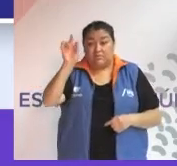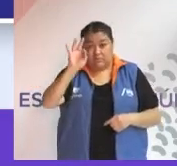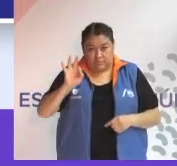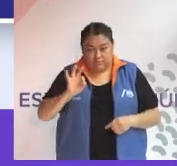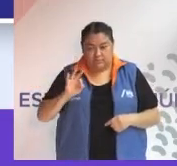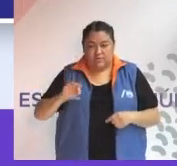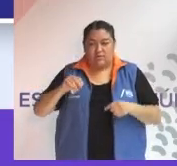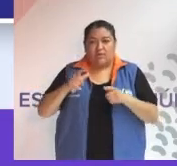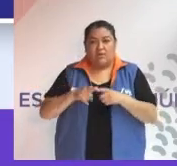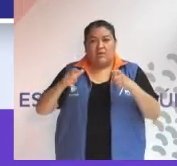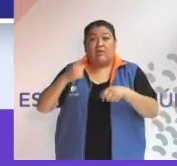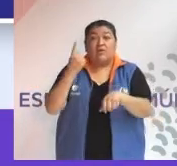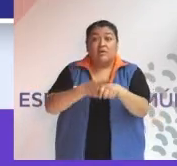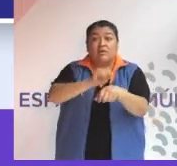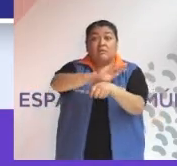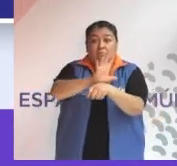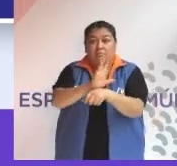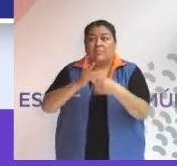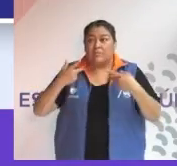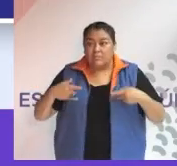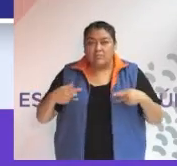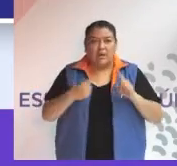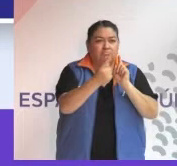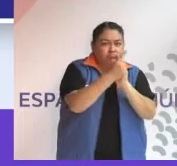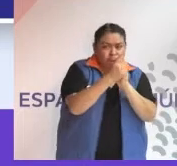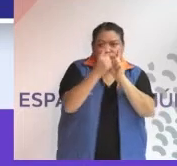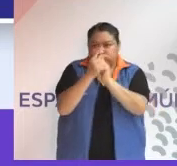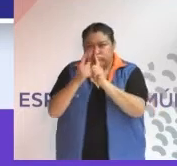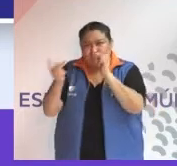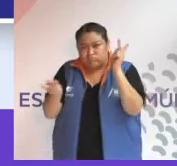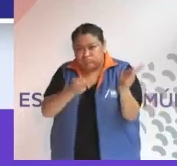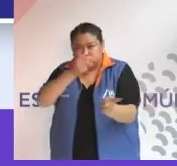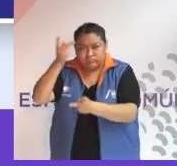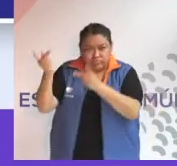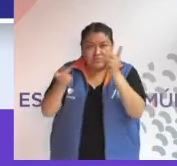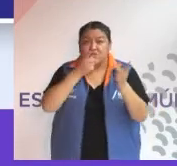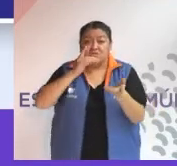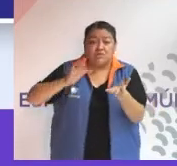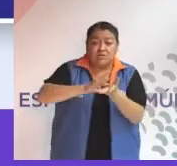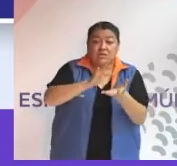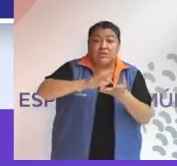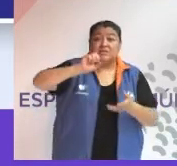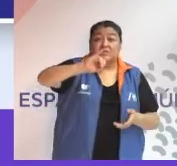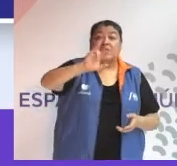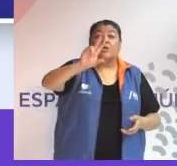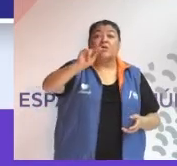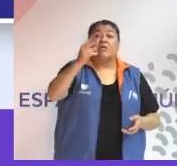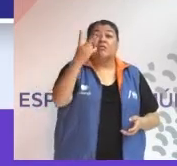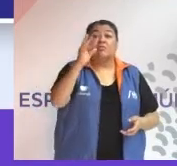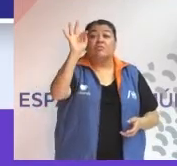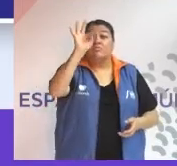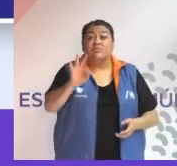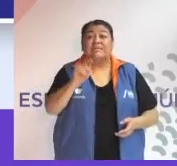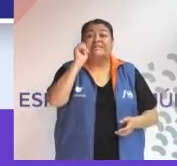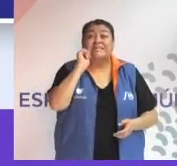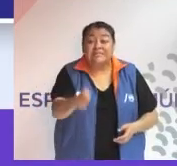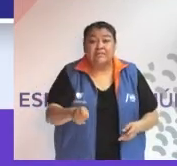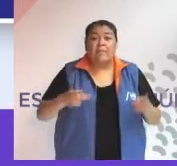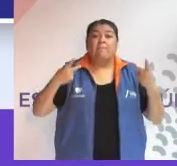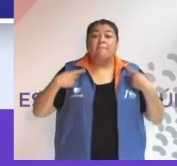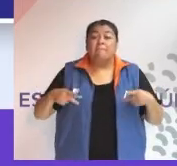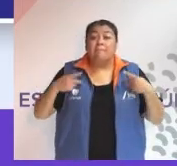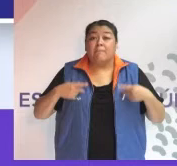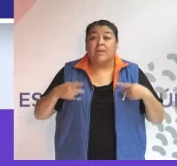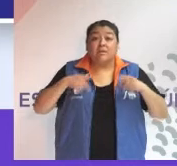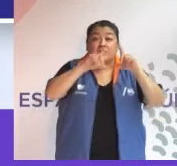hacer. Con todo y pandemia encontramos participación del 82%. Estamos hablando de 75, 80 millones de personas en el